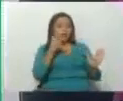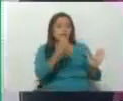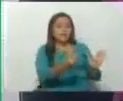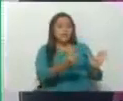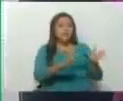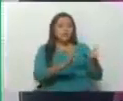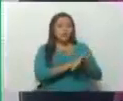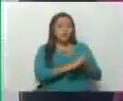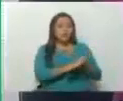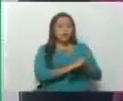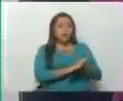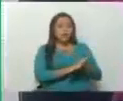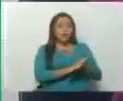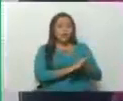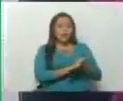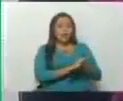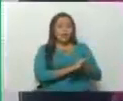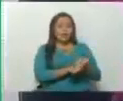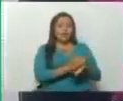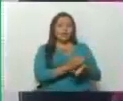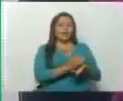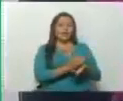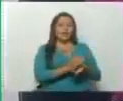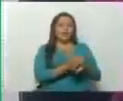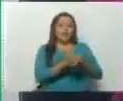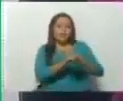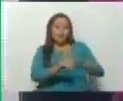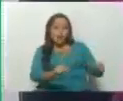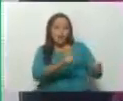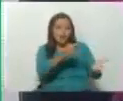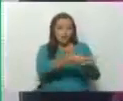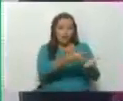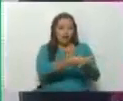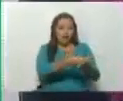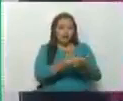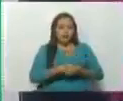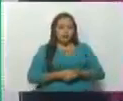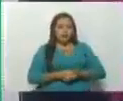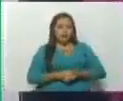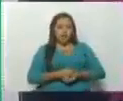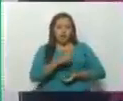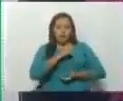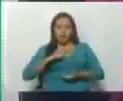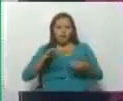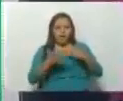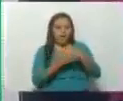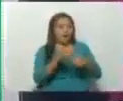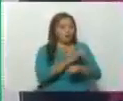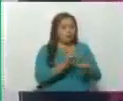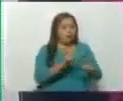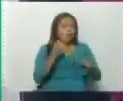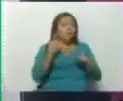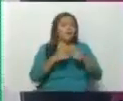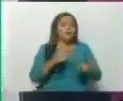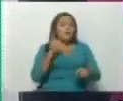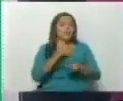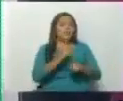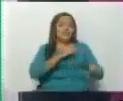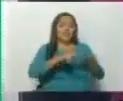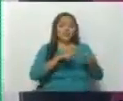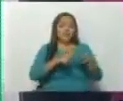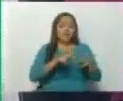del suelo, ¿no? No tiene que ver con la propiedad privada, pero sí se tiene que garantizar con la función social del suelo,